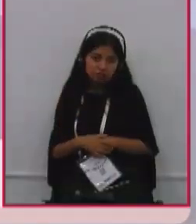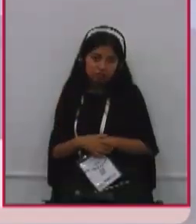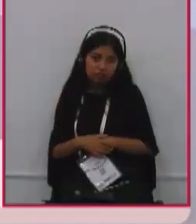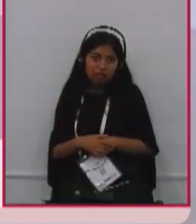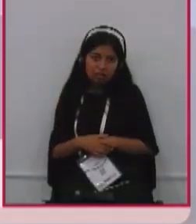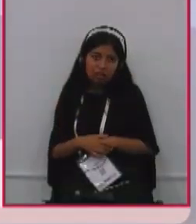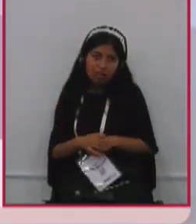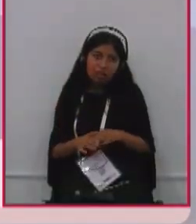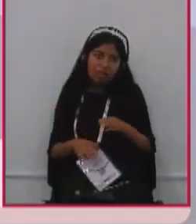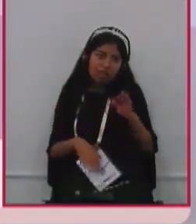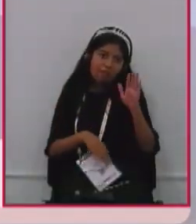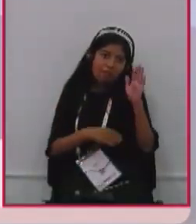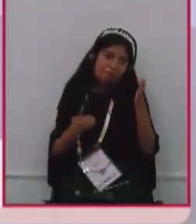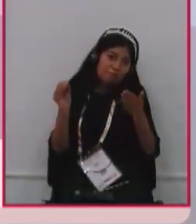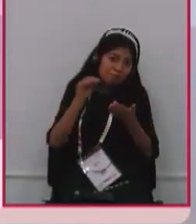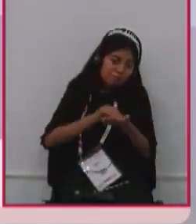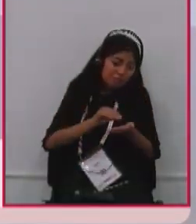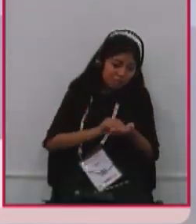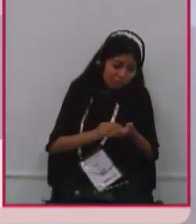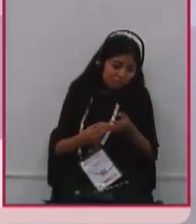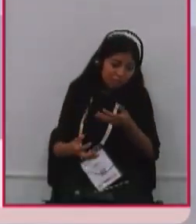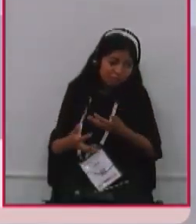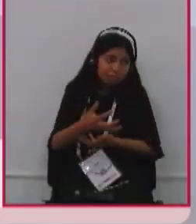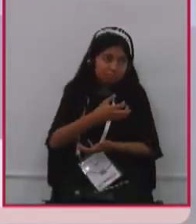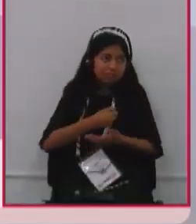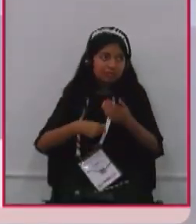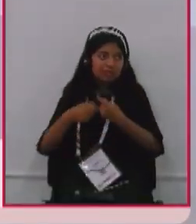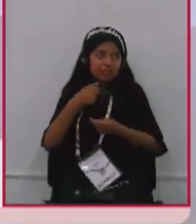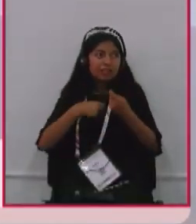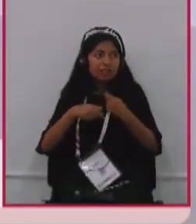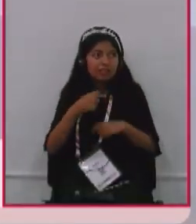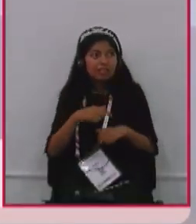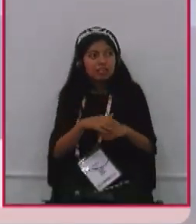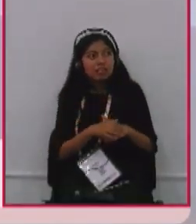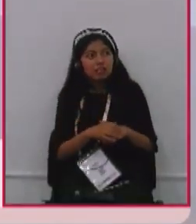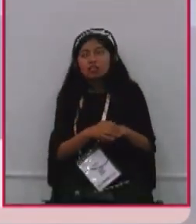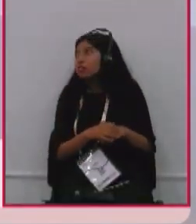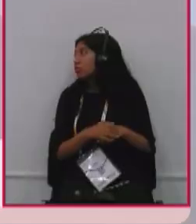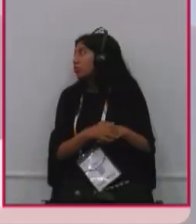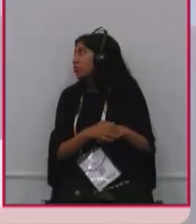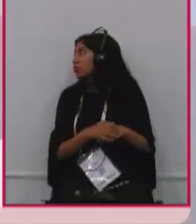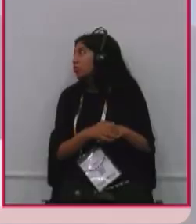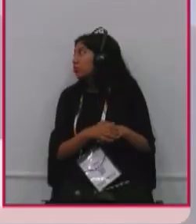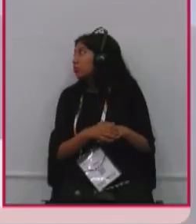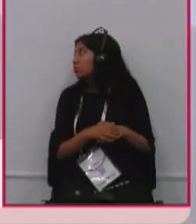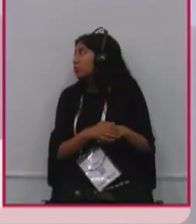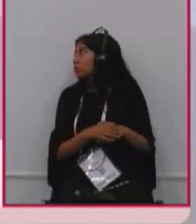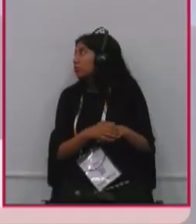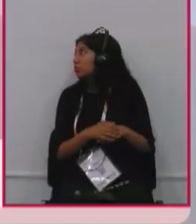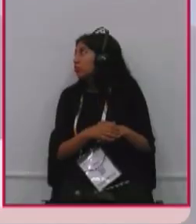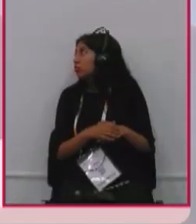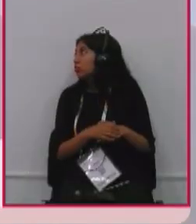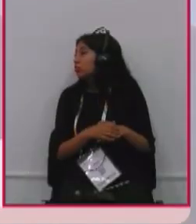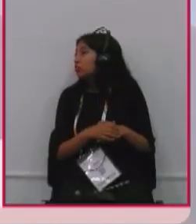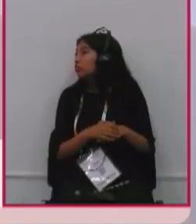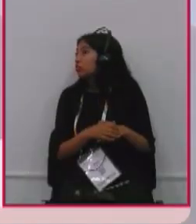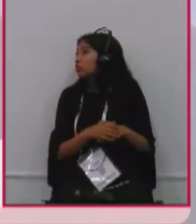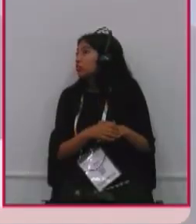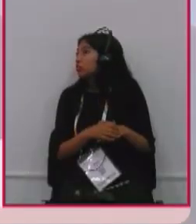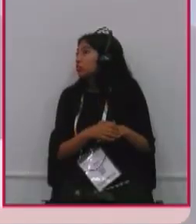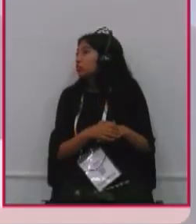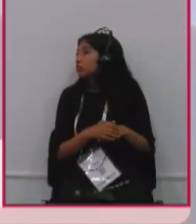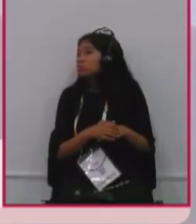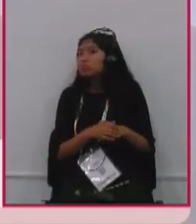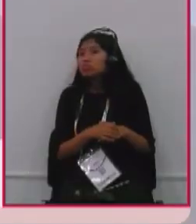de mayor recuperación tiene que ver porque vamos a recuperar esas partículas finas que las celdas convencionales no recuperan.